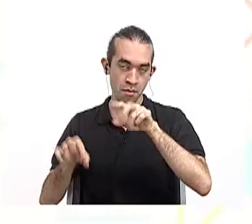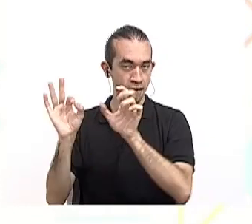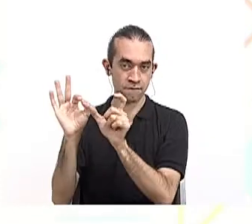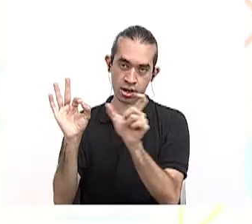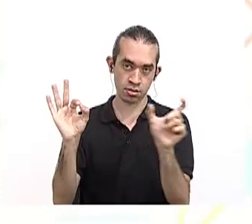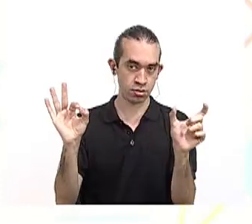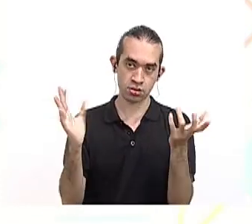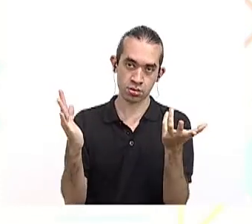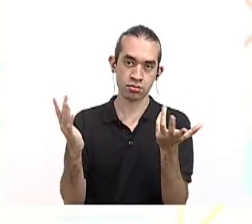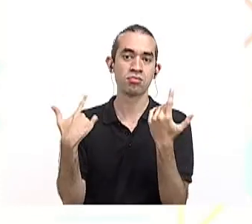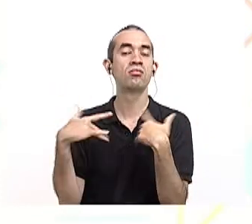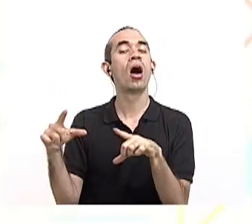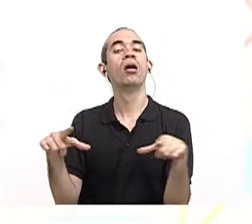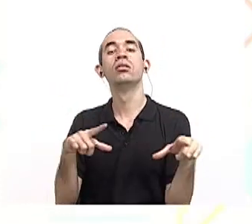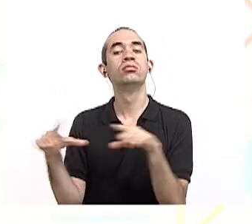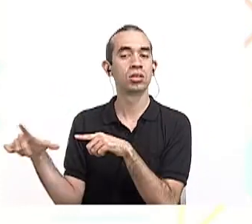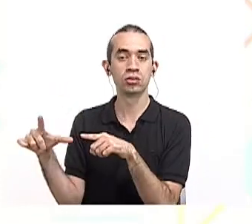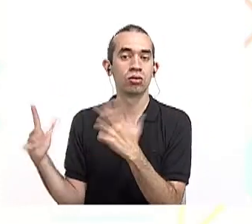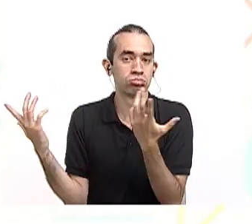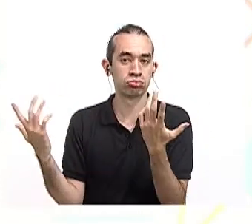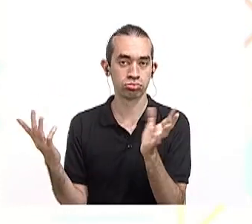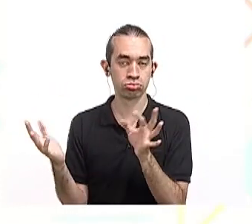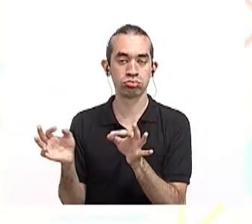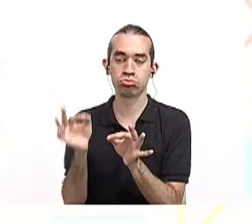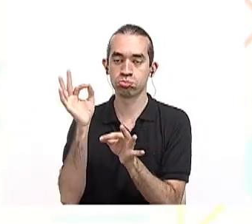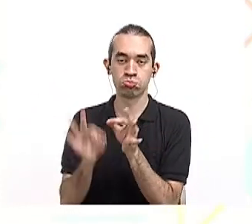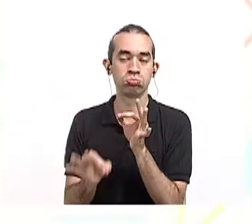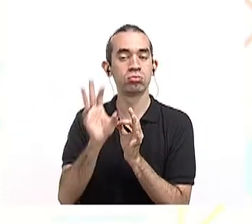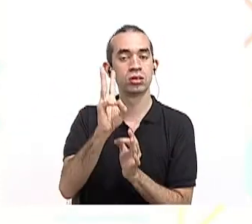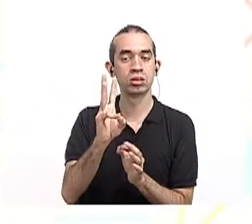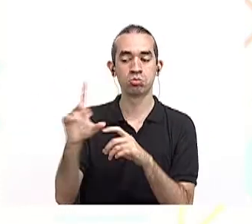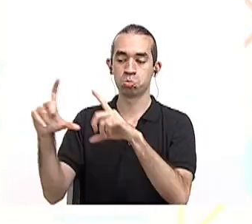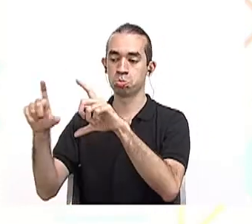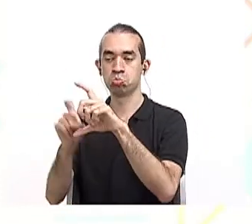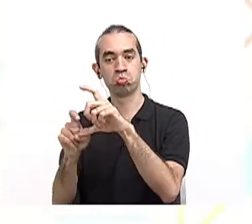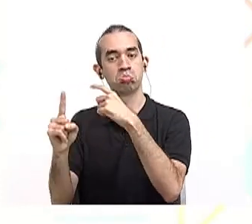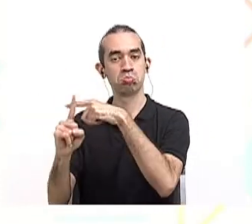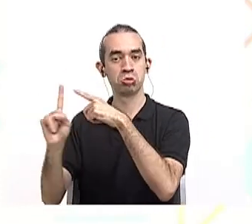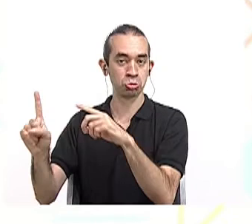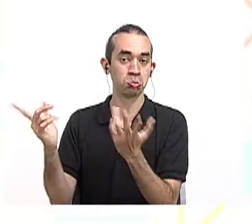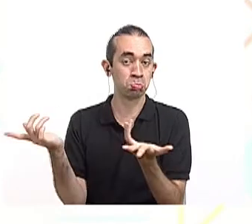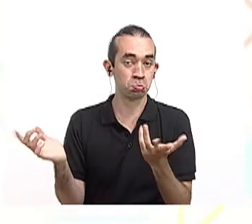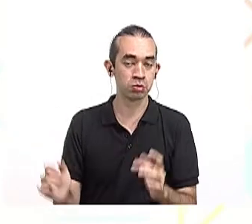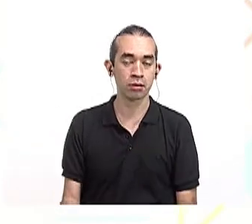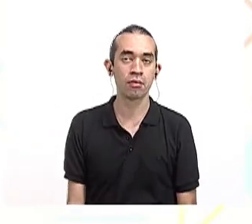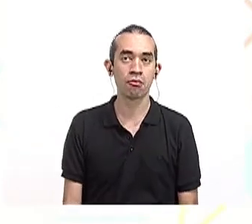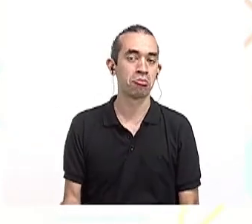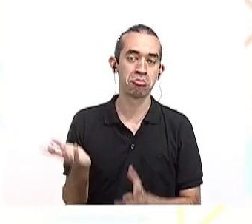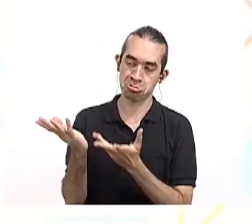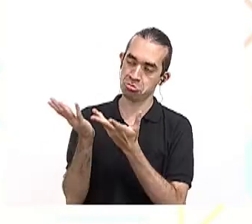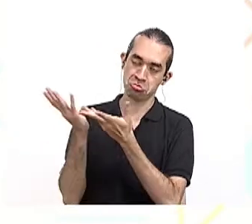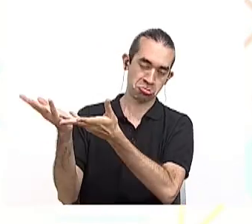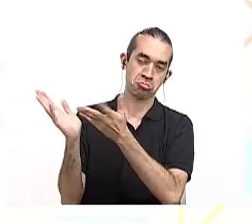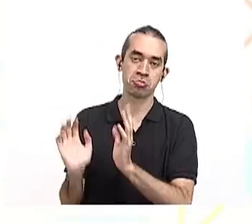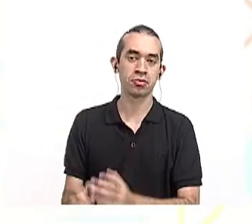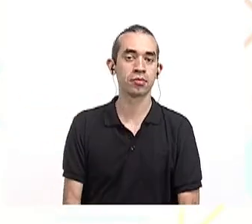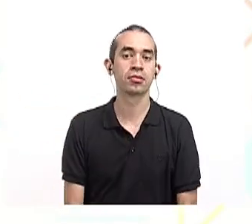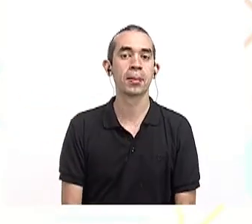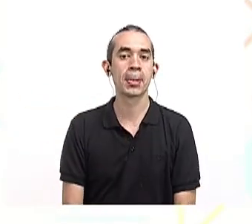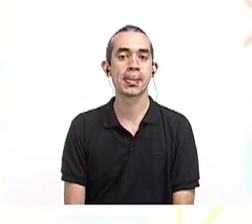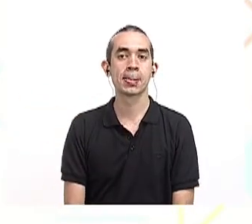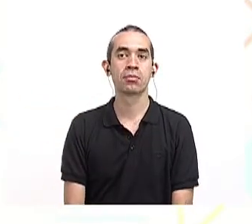porque ya aparece la expresión 6 y x más 1. Entonces ella queda de la misma